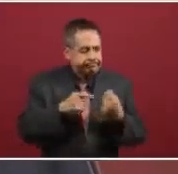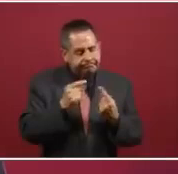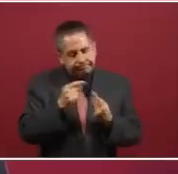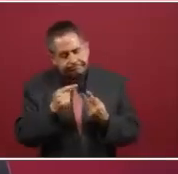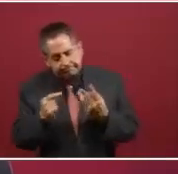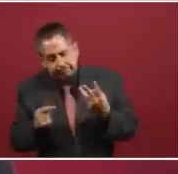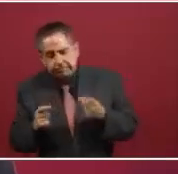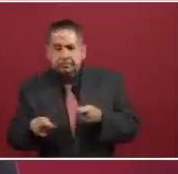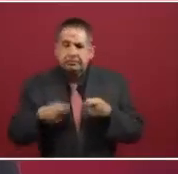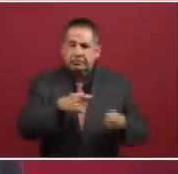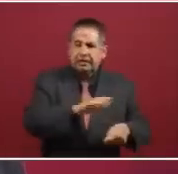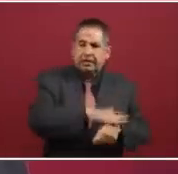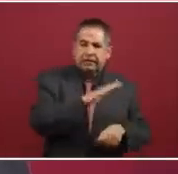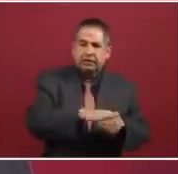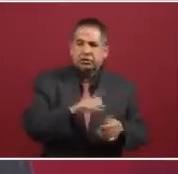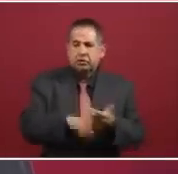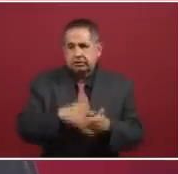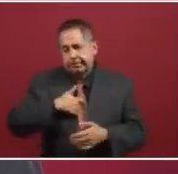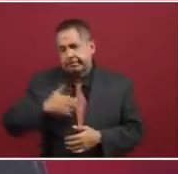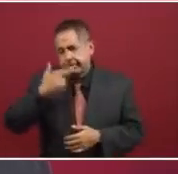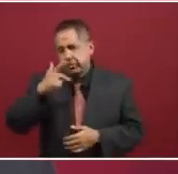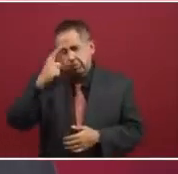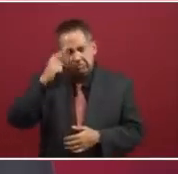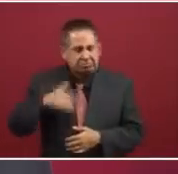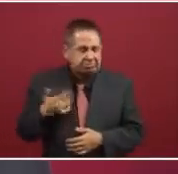elementos para que